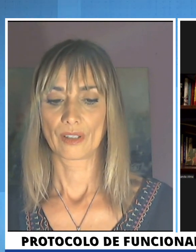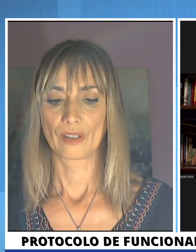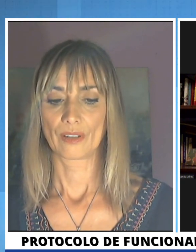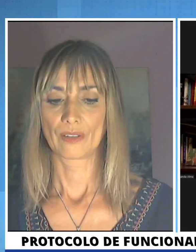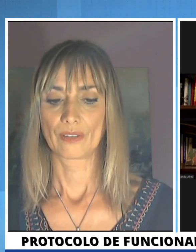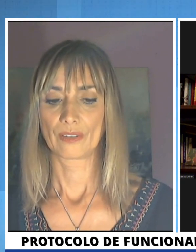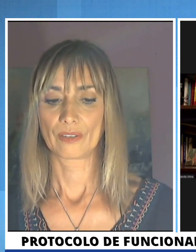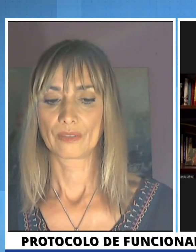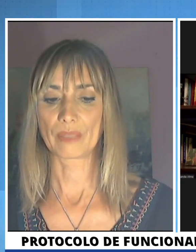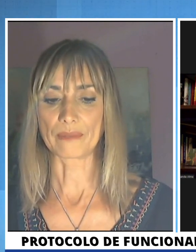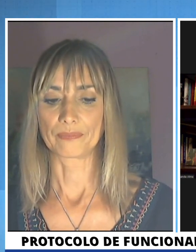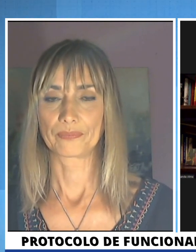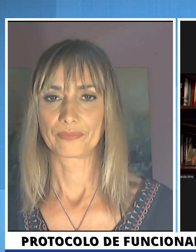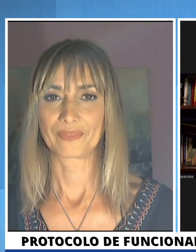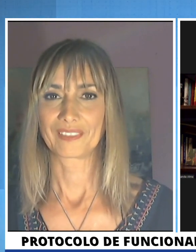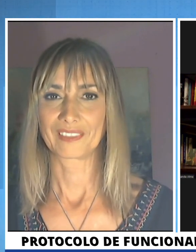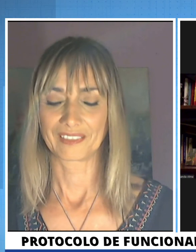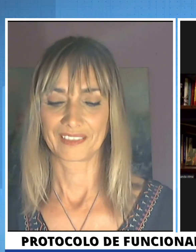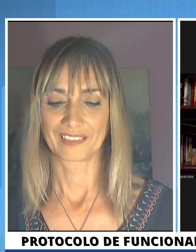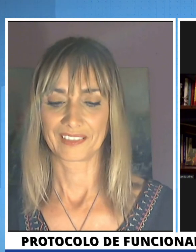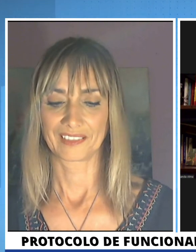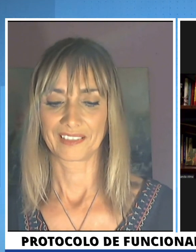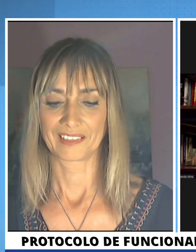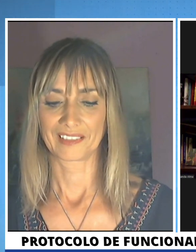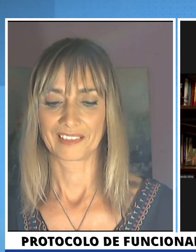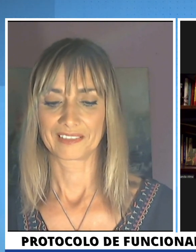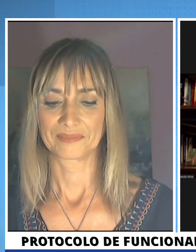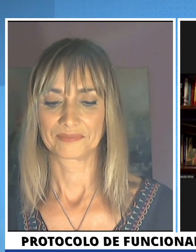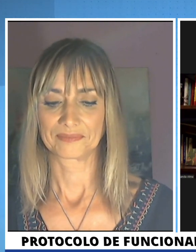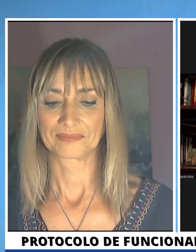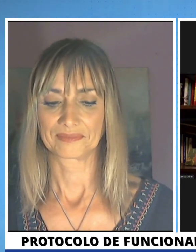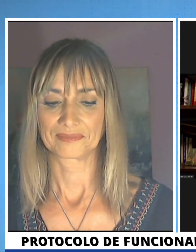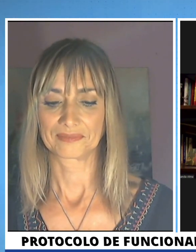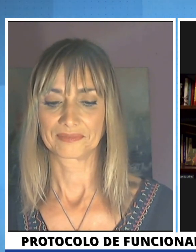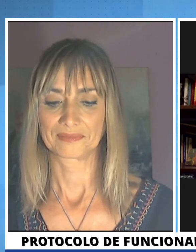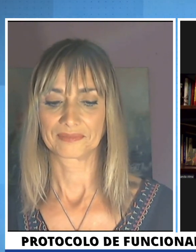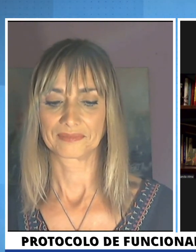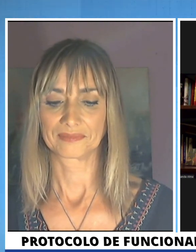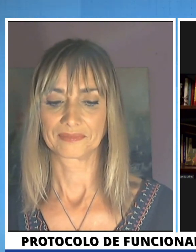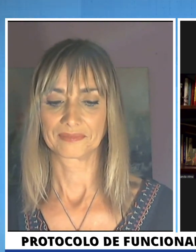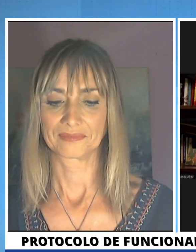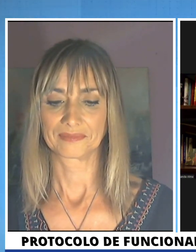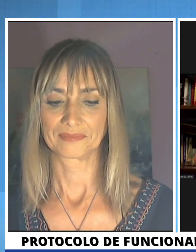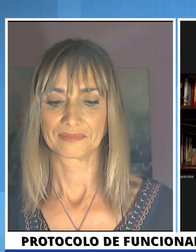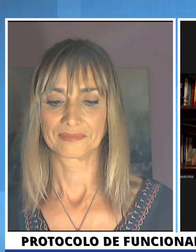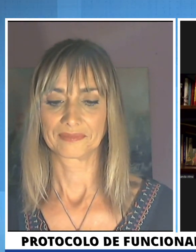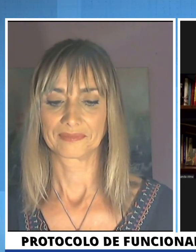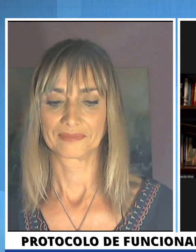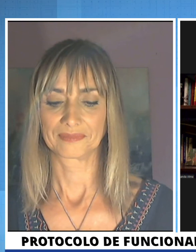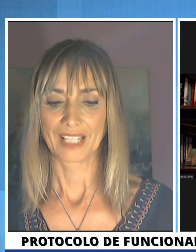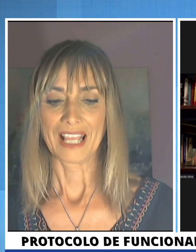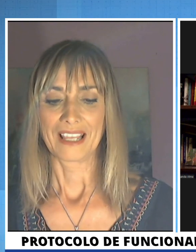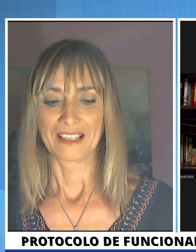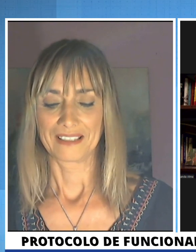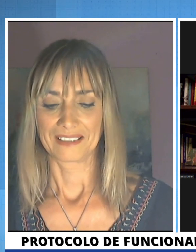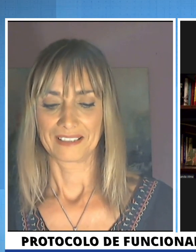pandemia. Hoy por hoy hacer sesiones presenciales, la verdad es que es muy complicado y muy dificultoso.